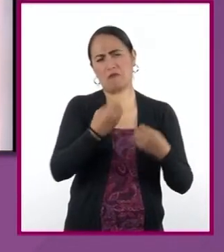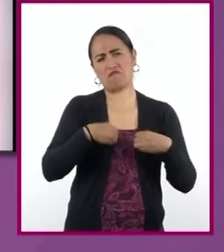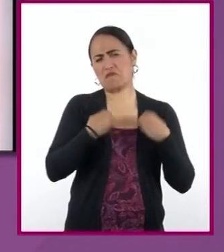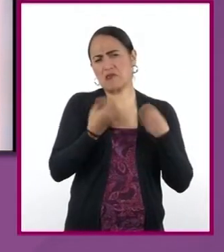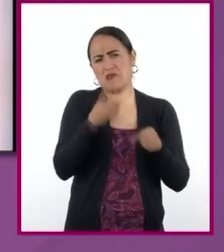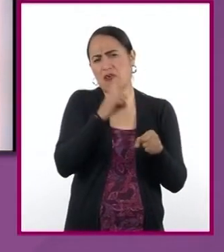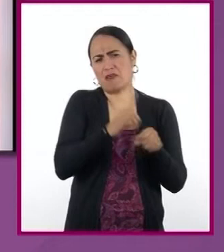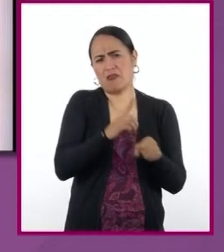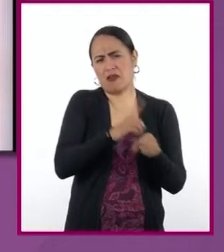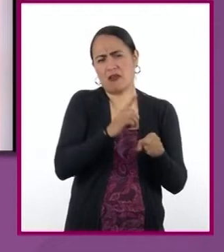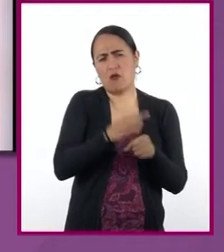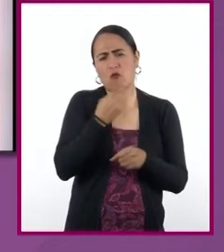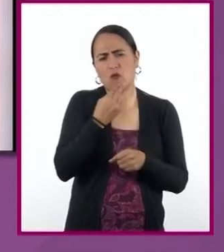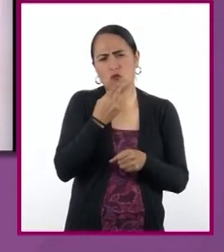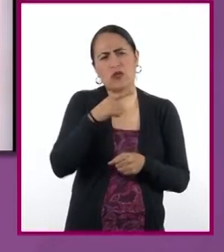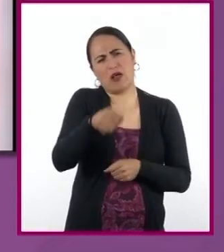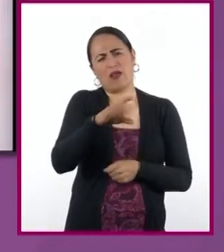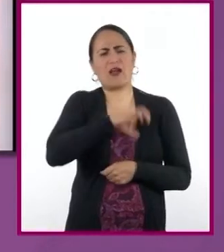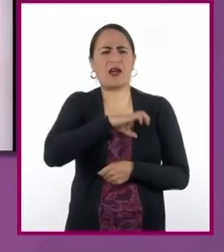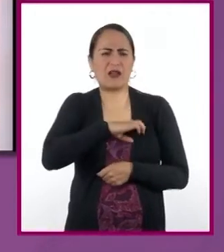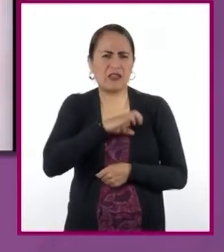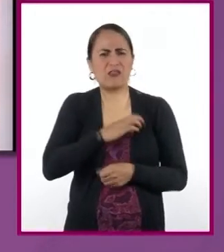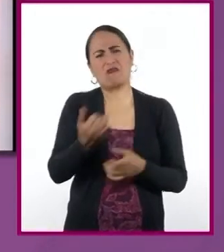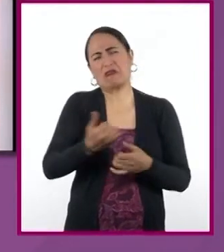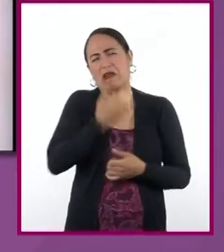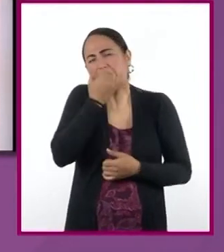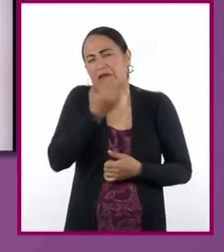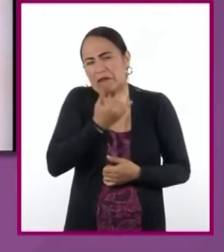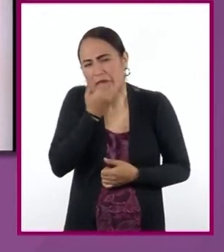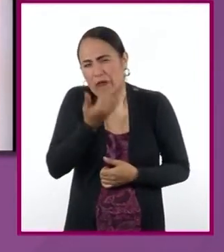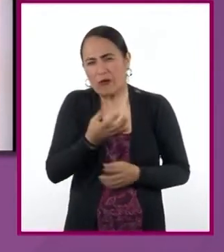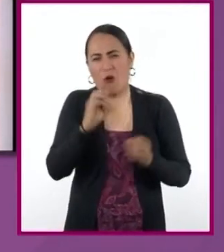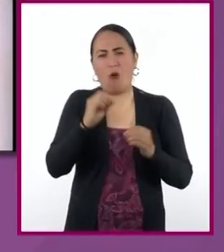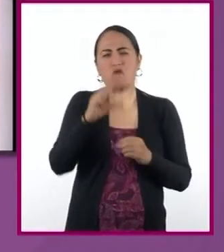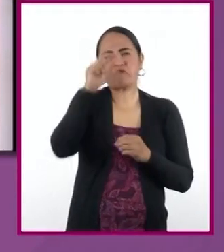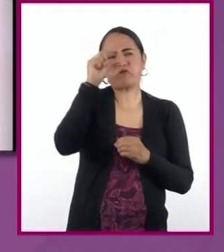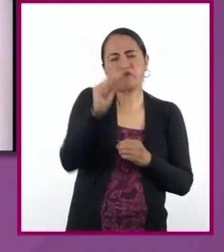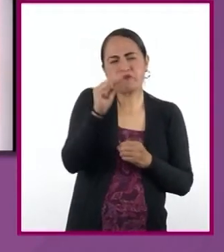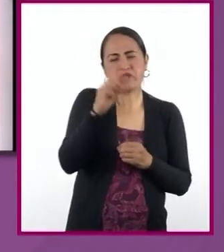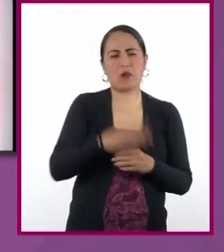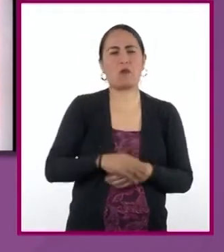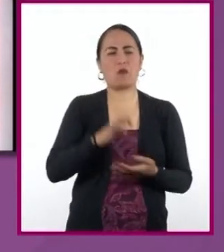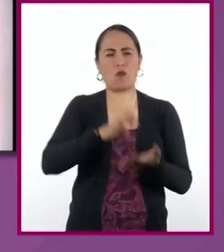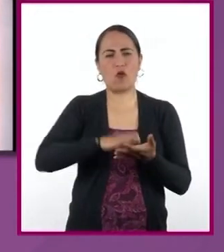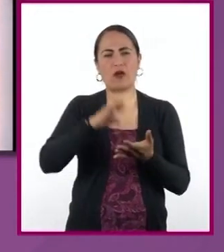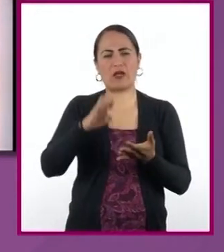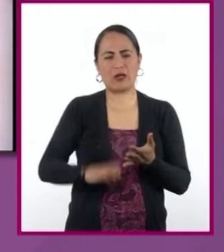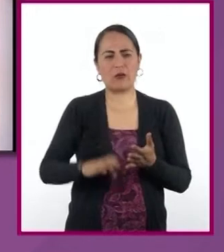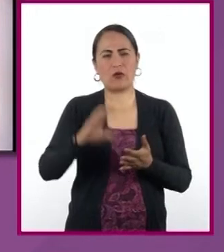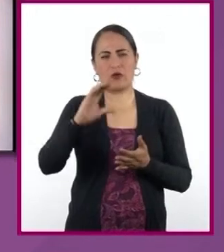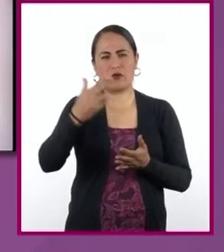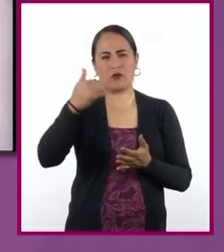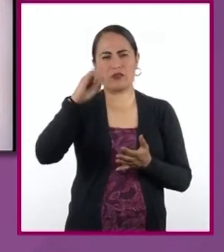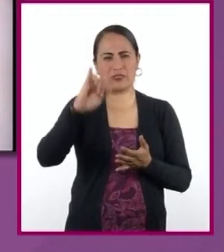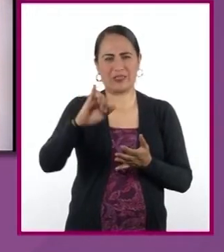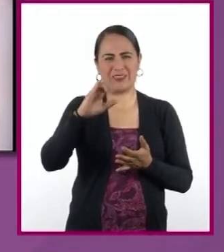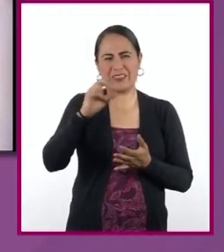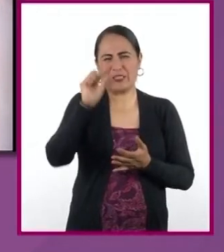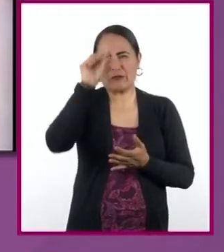las expresiones afectivas, las muletillas y hasta los diminutivos, como cuando hablamos de algo